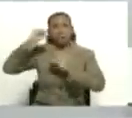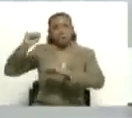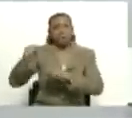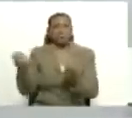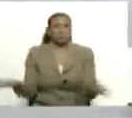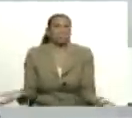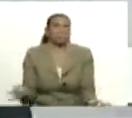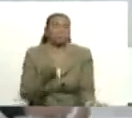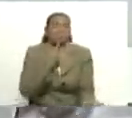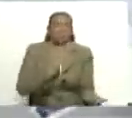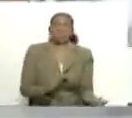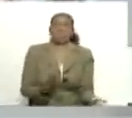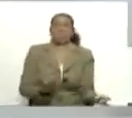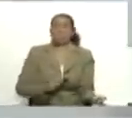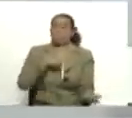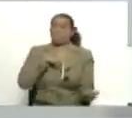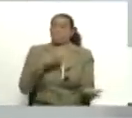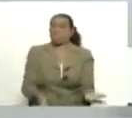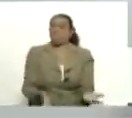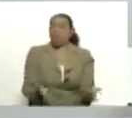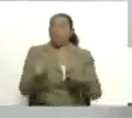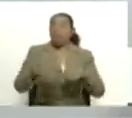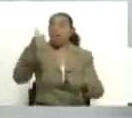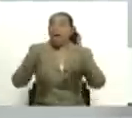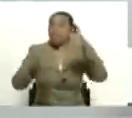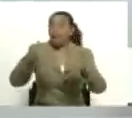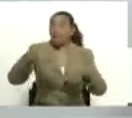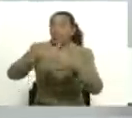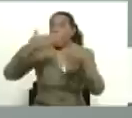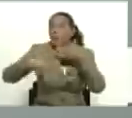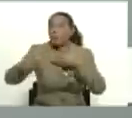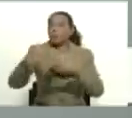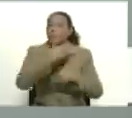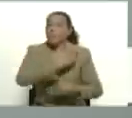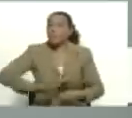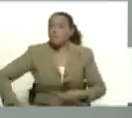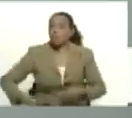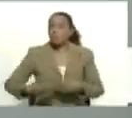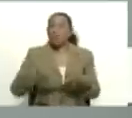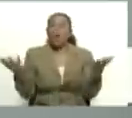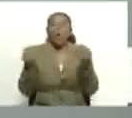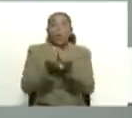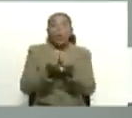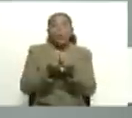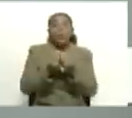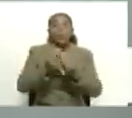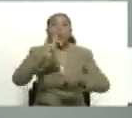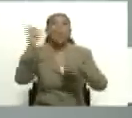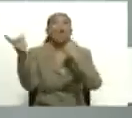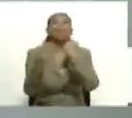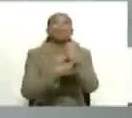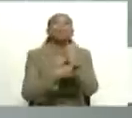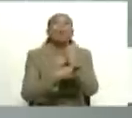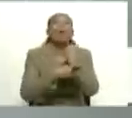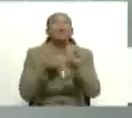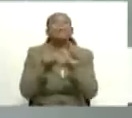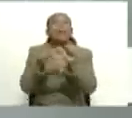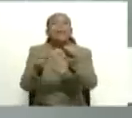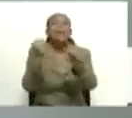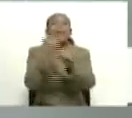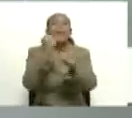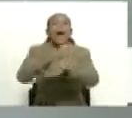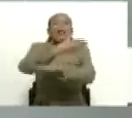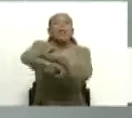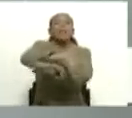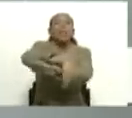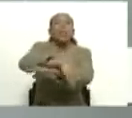Por acá, otra publicación, otro precandidato. Junto al presidente Juan Guaidó, seguiremos en la calle, el pueblo no